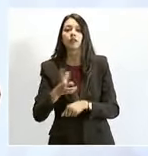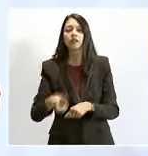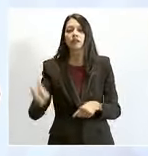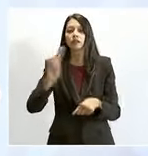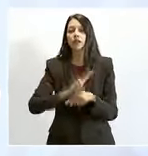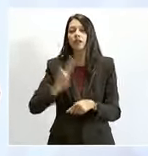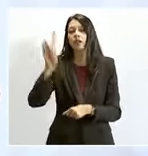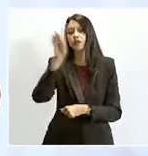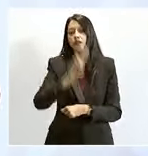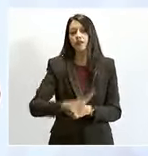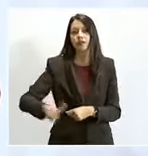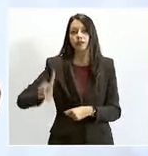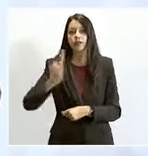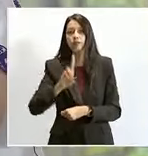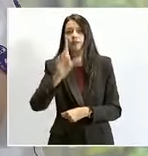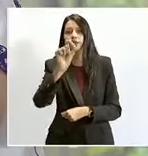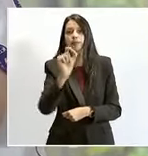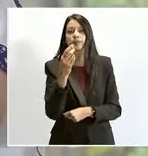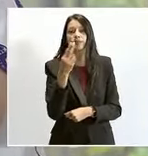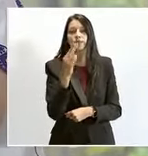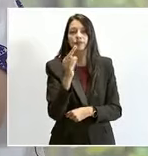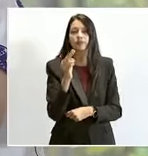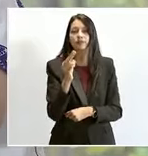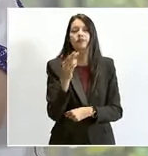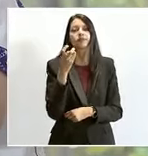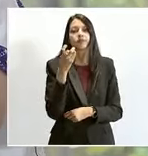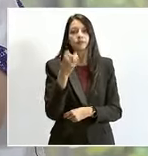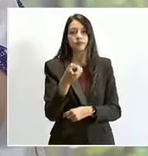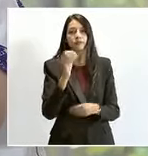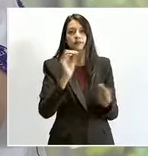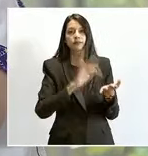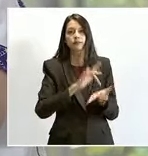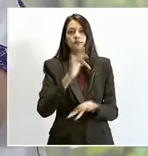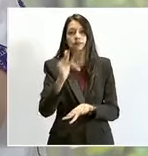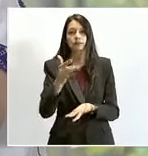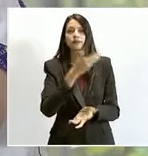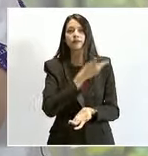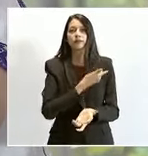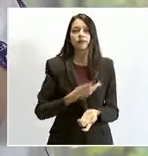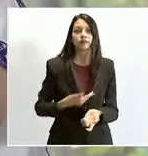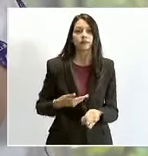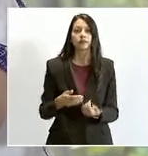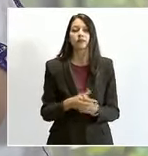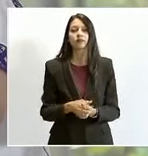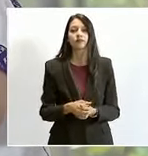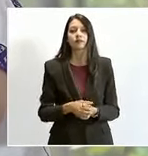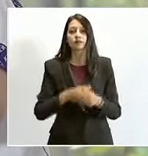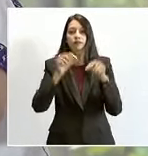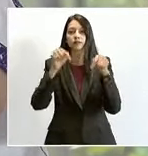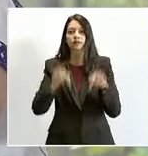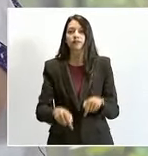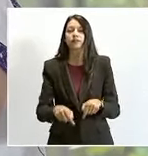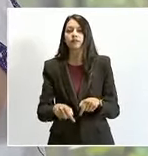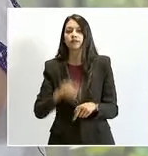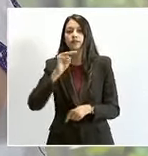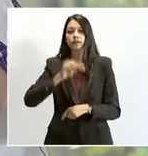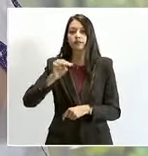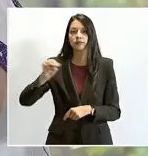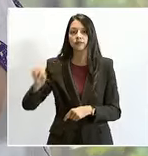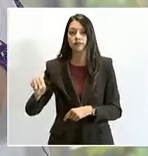domingo 20 de noviembre entonces Muchas gracias presidente y aquí en